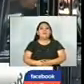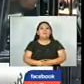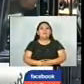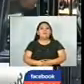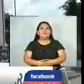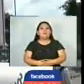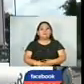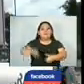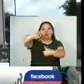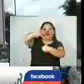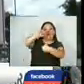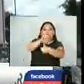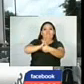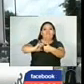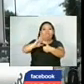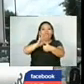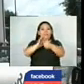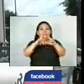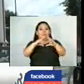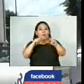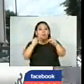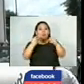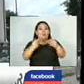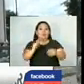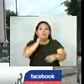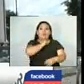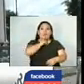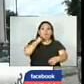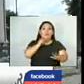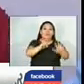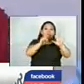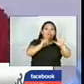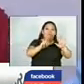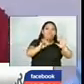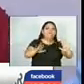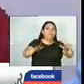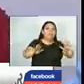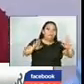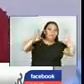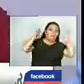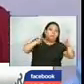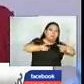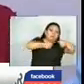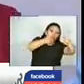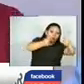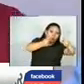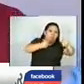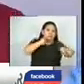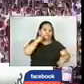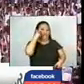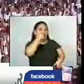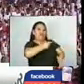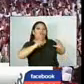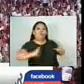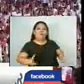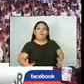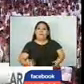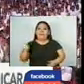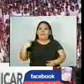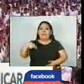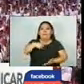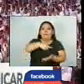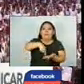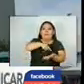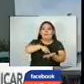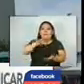Y a nivel regional, en Nicaragua ya son seis sacerdotes detenidos por el gobierno de Daniel Ortega. La más reciente captura ocurrió en